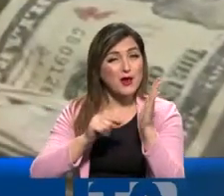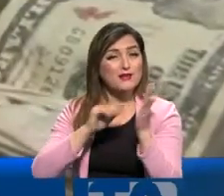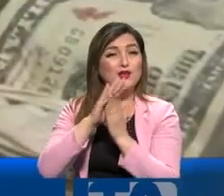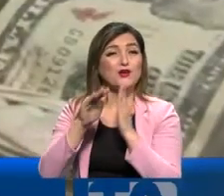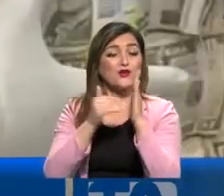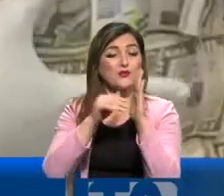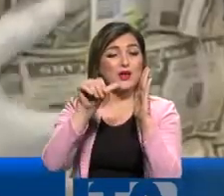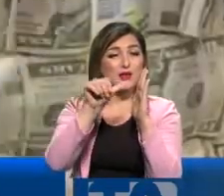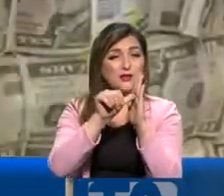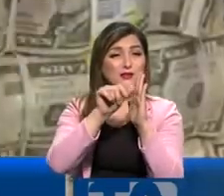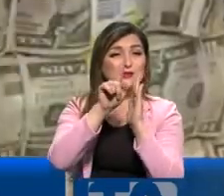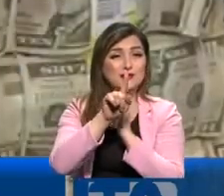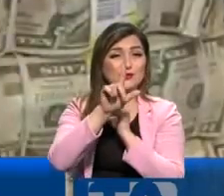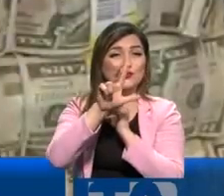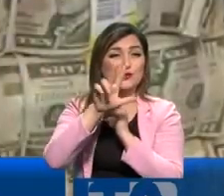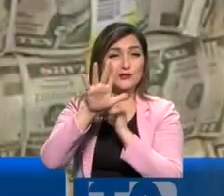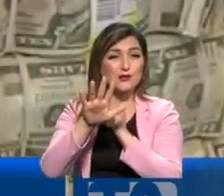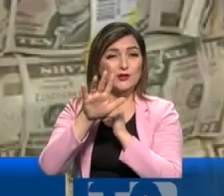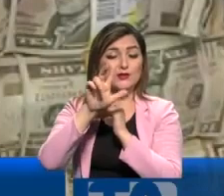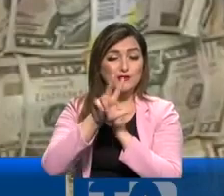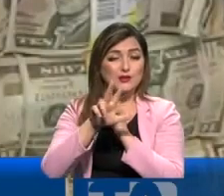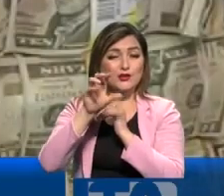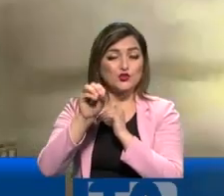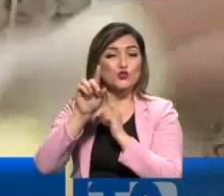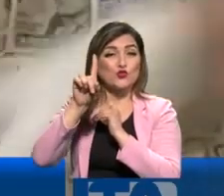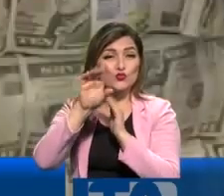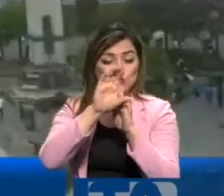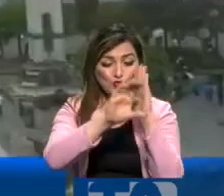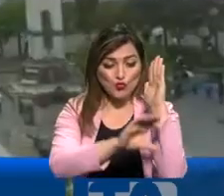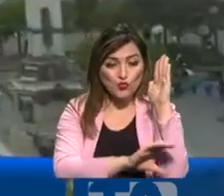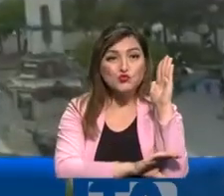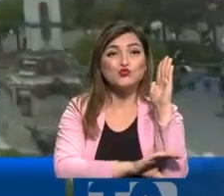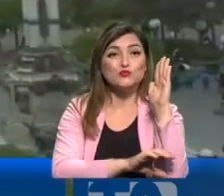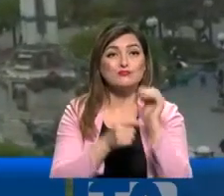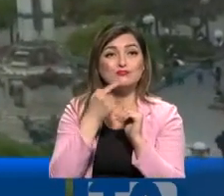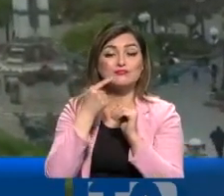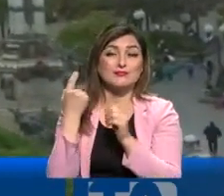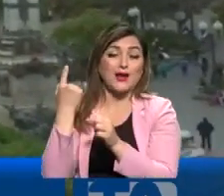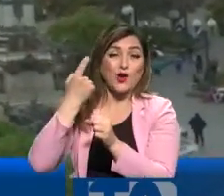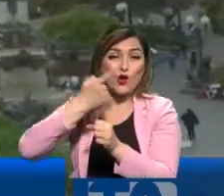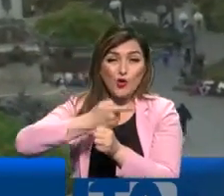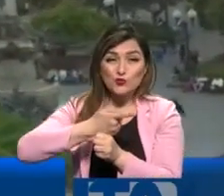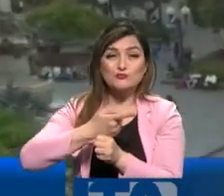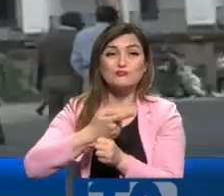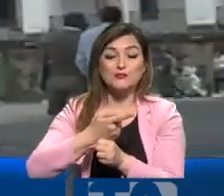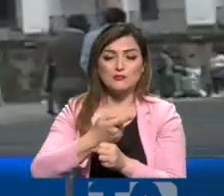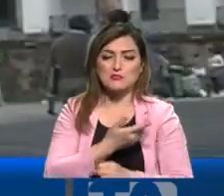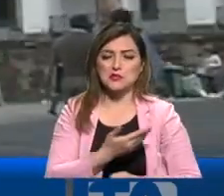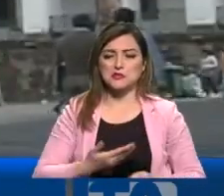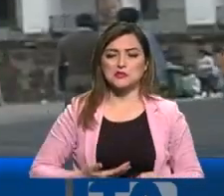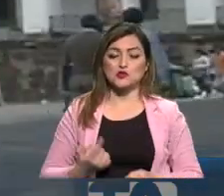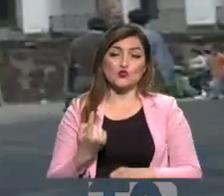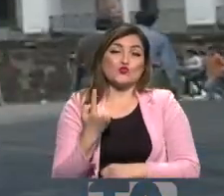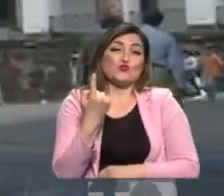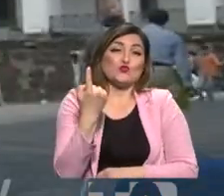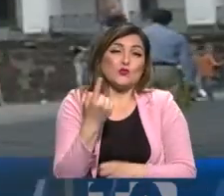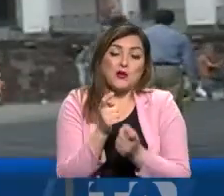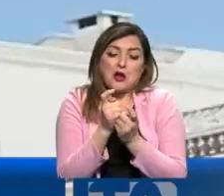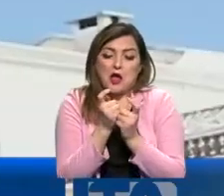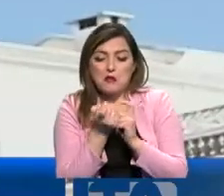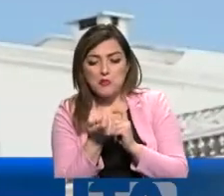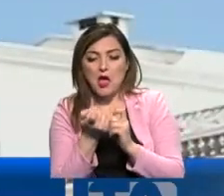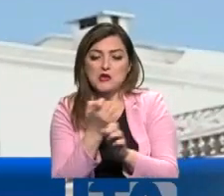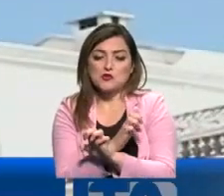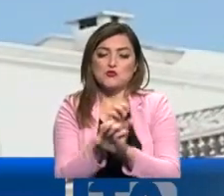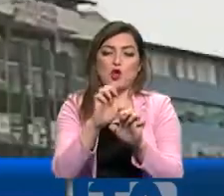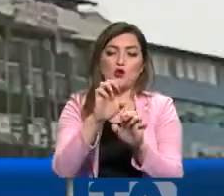los artículos 135 y 301 de la Constitución, que disponen que solo el Ejecutivo podrá establecer, modificar o